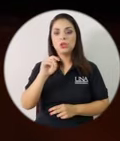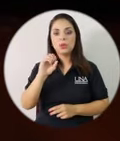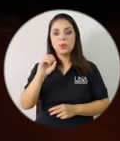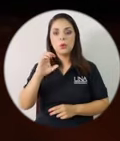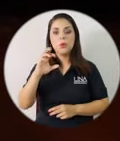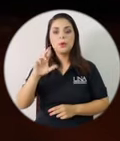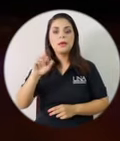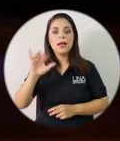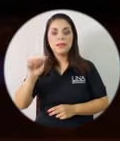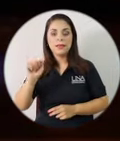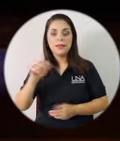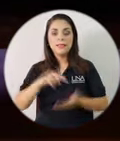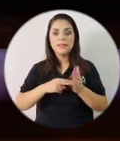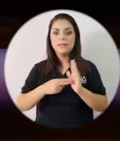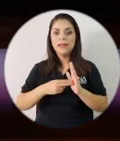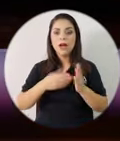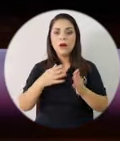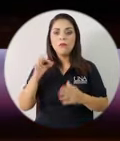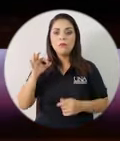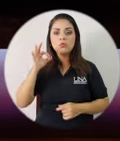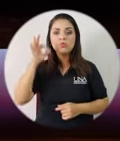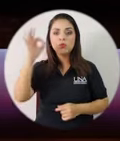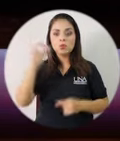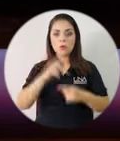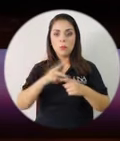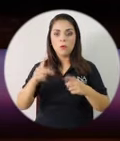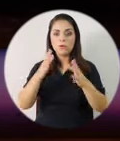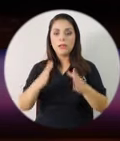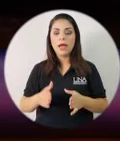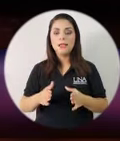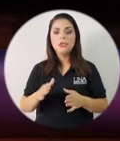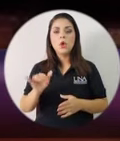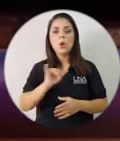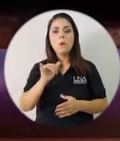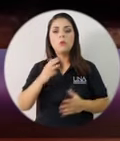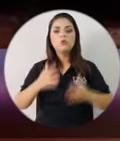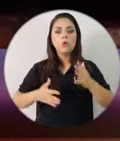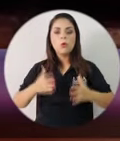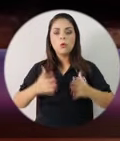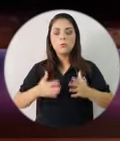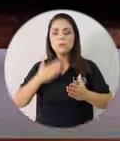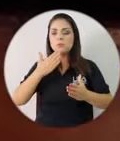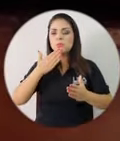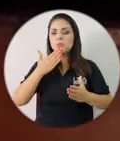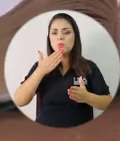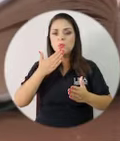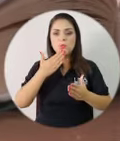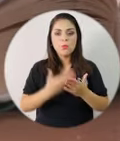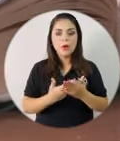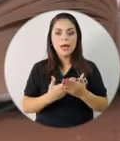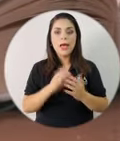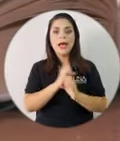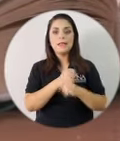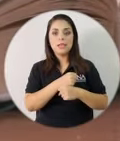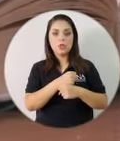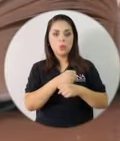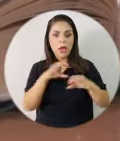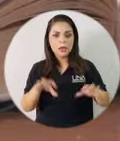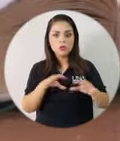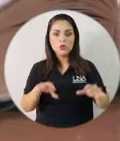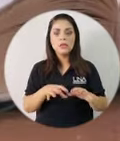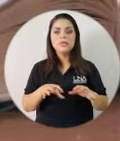¿verdad? O sea, que los futuros profesionales sean como robots que son súper eficaces para ejecutar una labor sin consideraciones